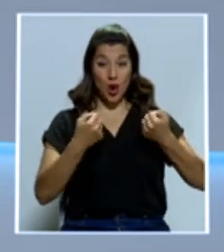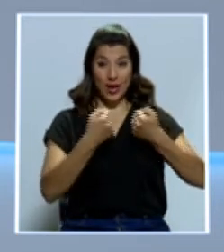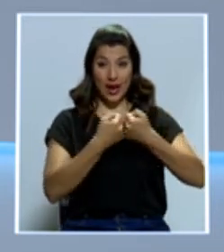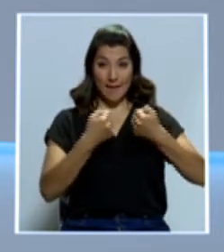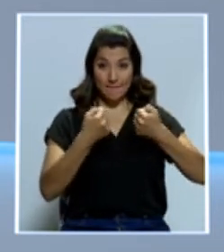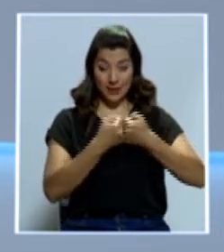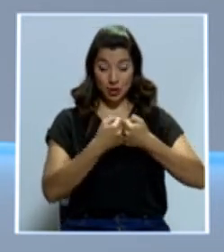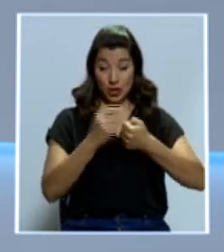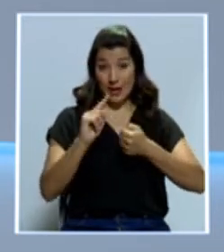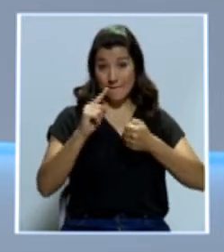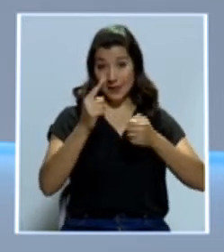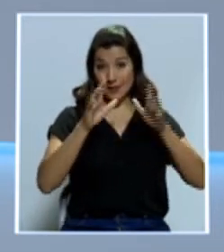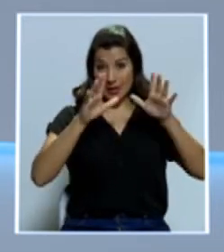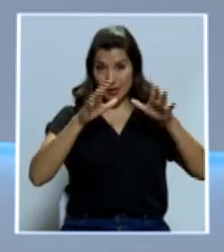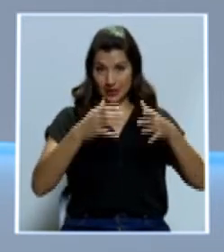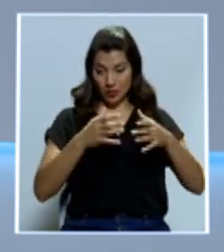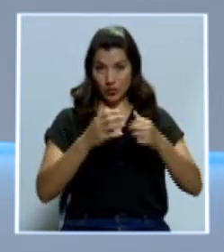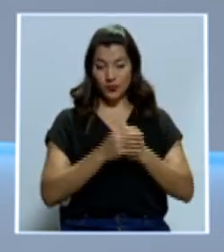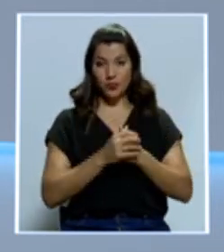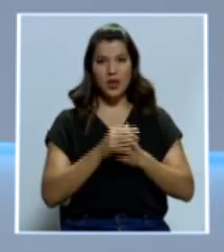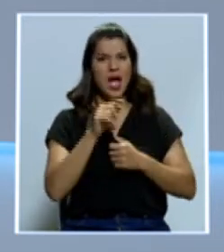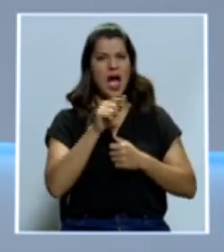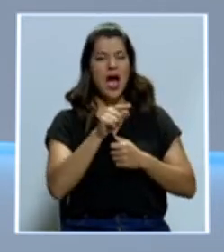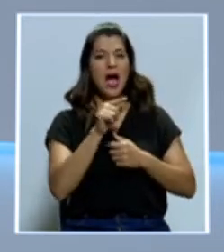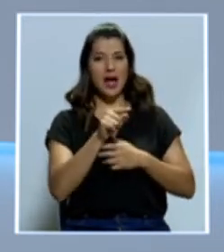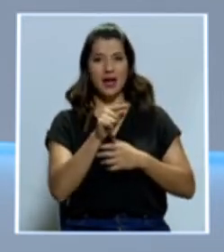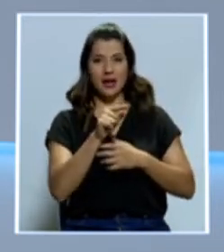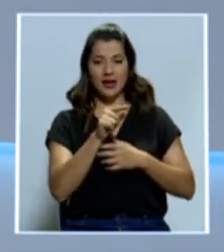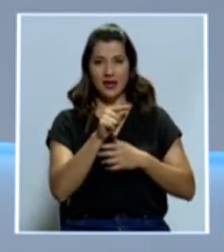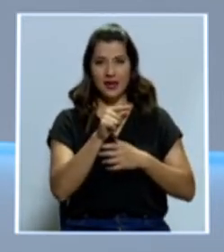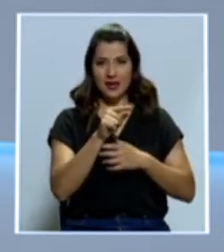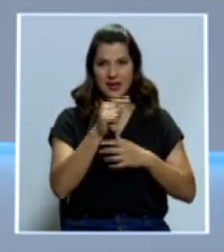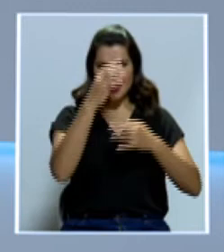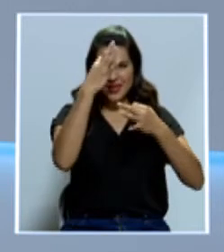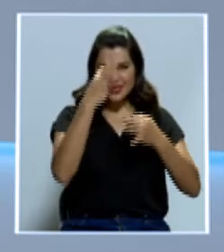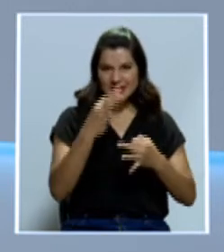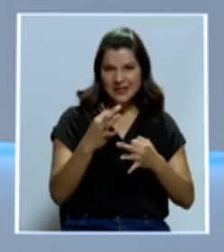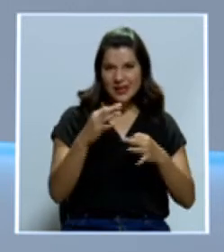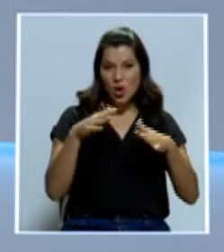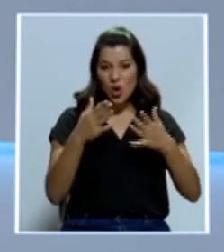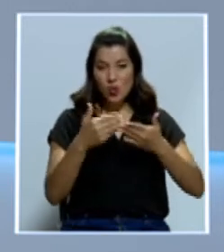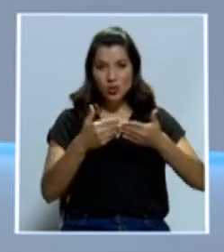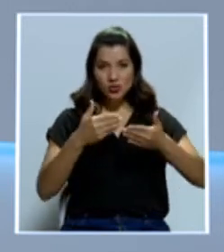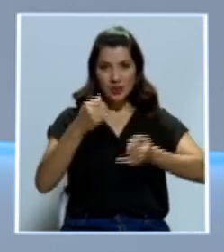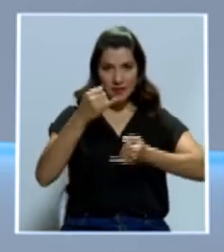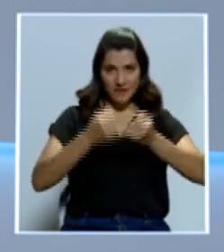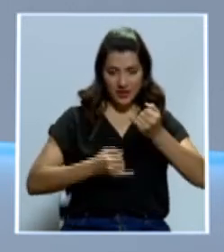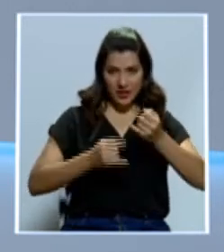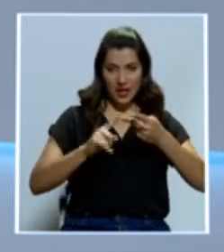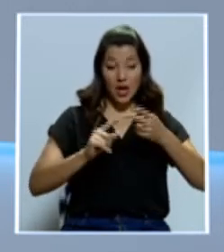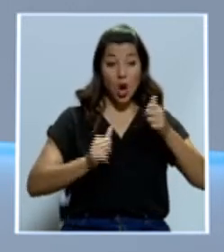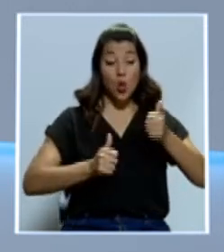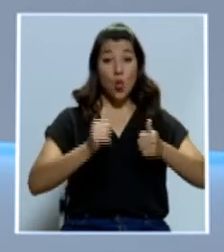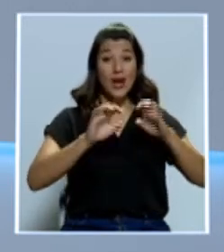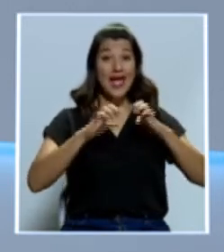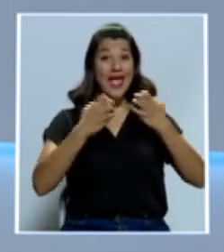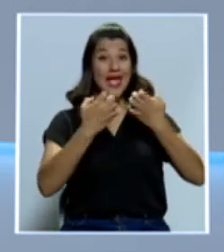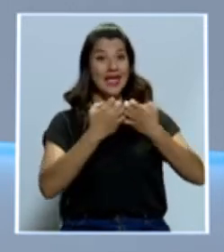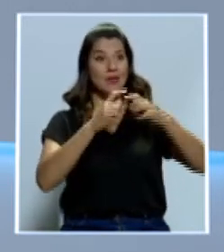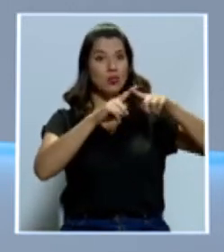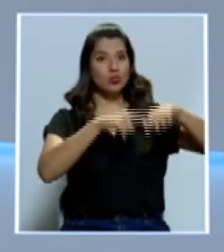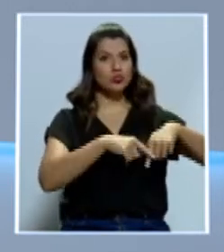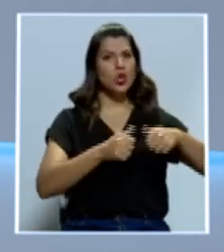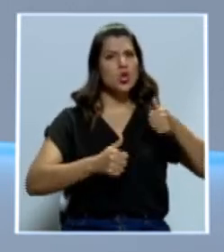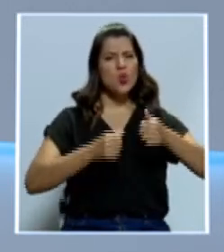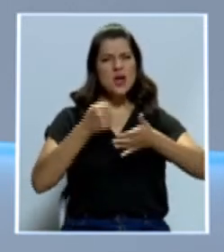de Primera División, en la que se definieron los cruces de semifinales, los equipos eliminados y los que lucharán por no